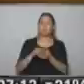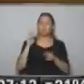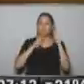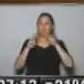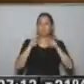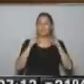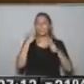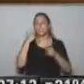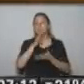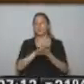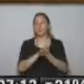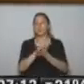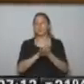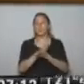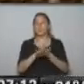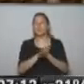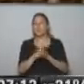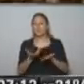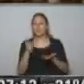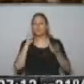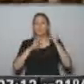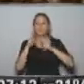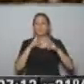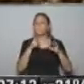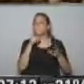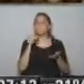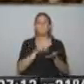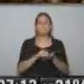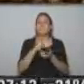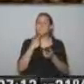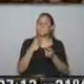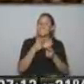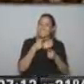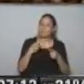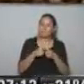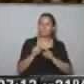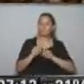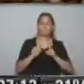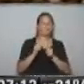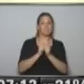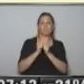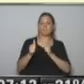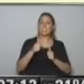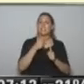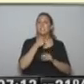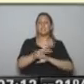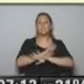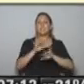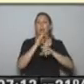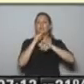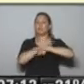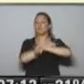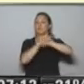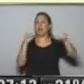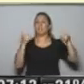solución, aunque sea discursiva, aparece cada vez más lejana. Ayer un día después de declararse en estado de